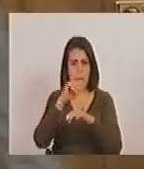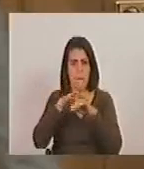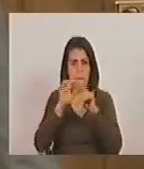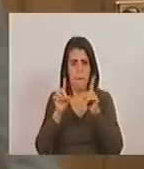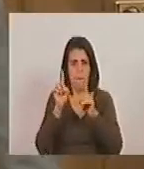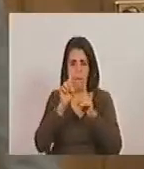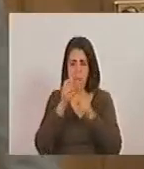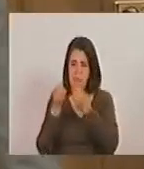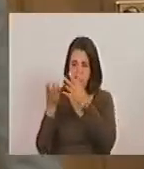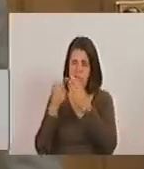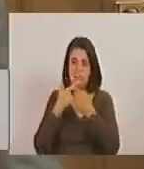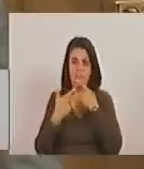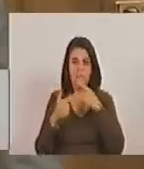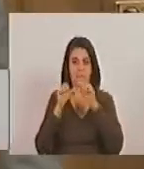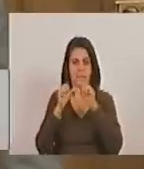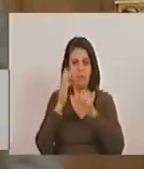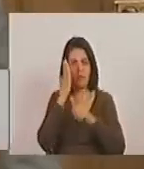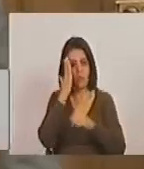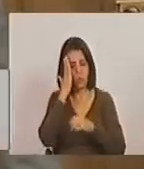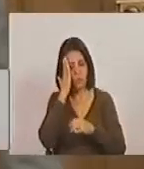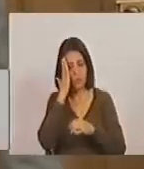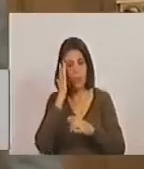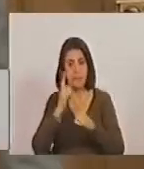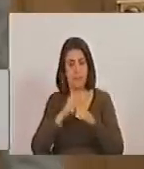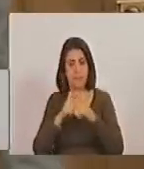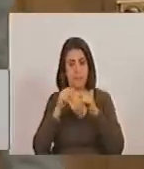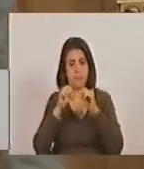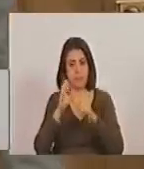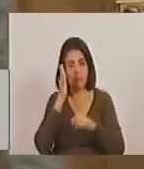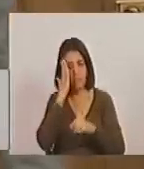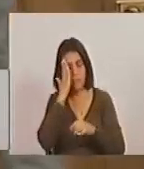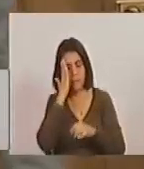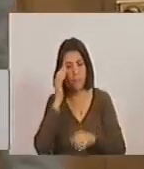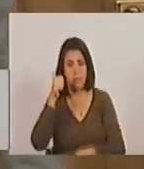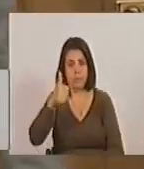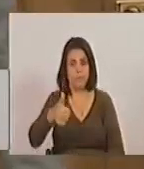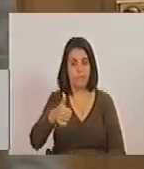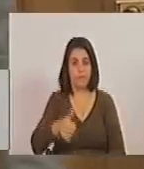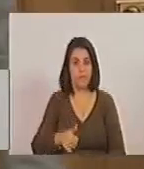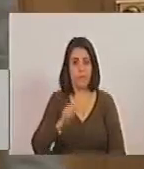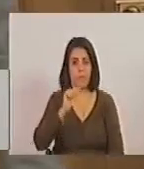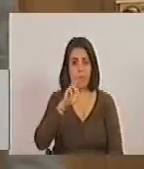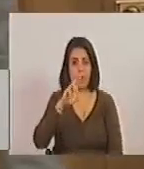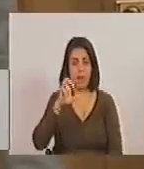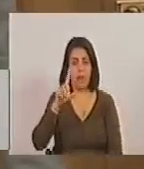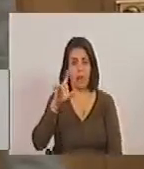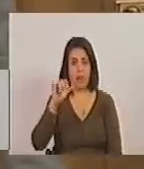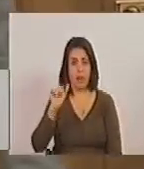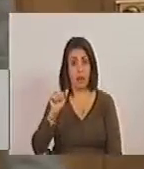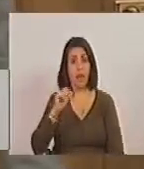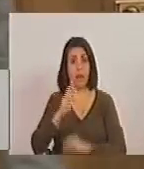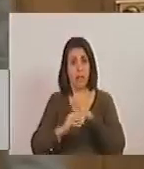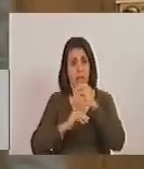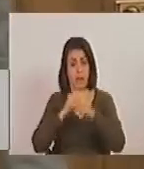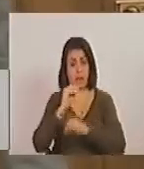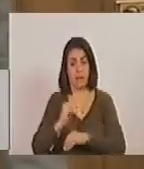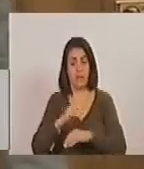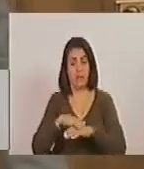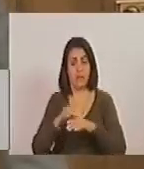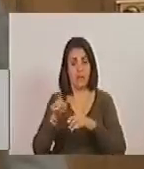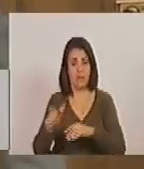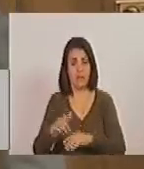se la doy porque se quedó dormida, y se quedó dormida para siempre. Argelia estaba construyendo